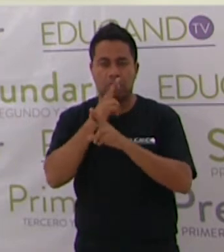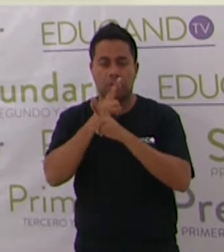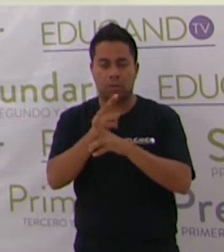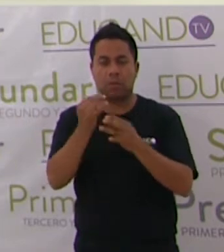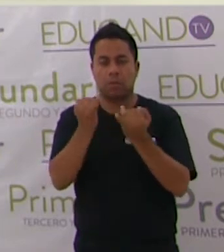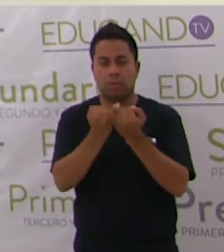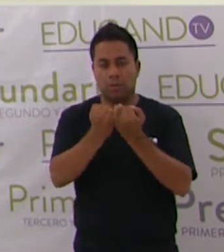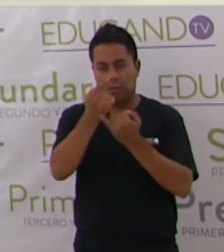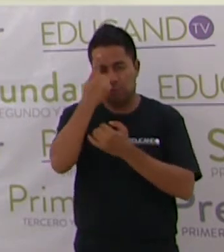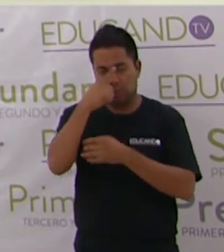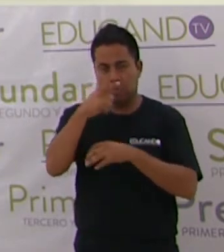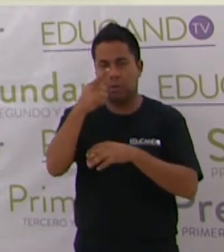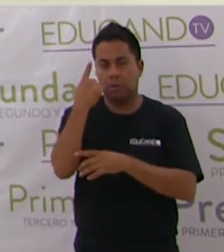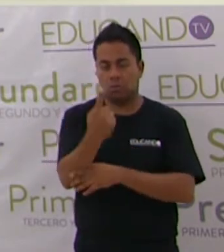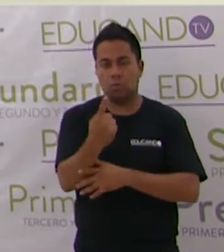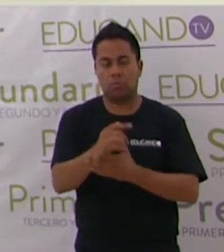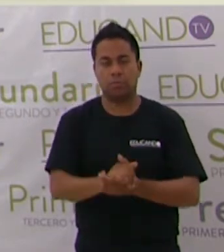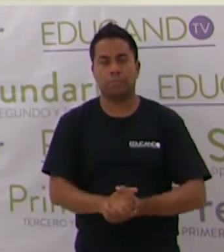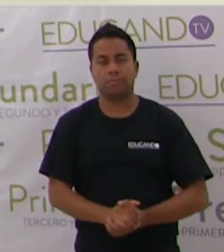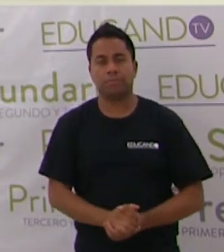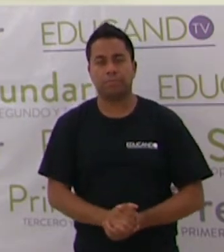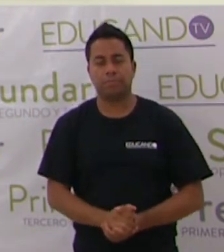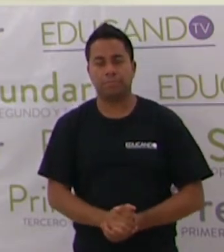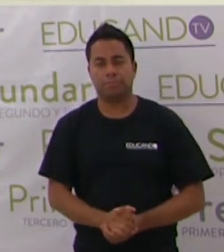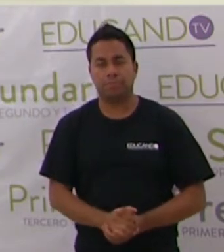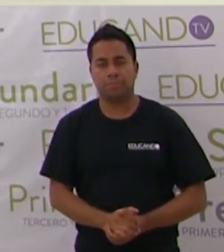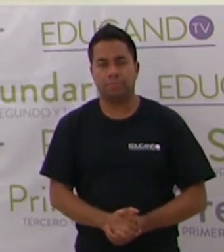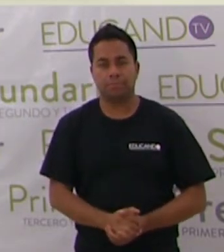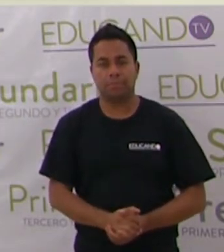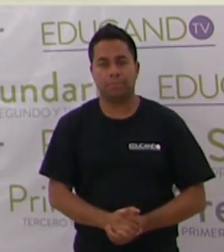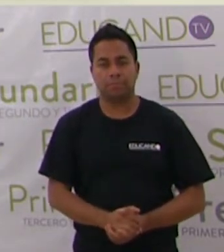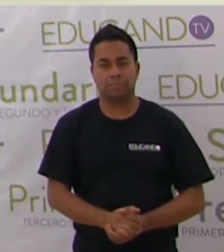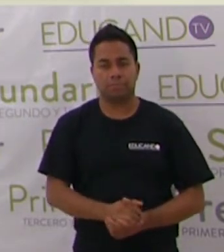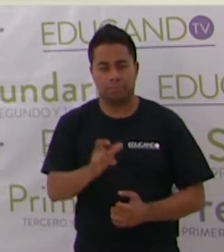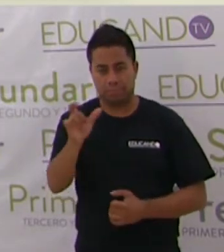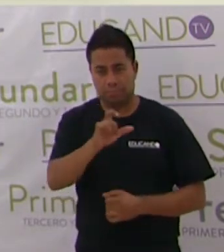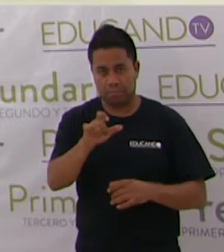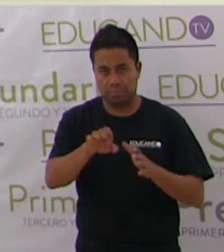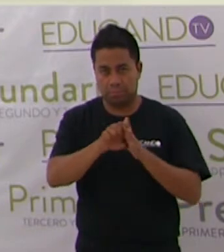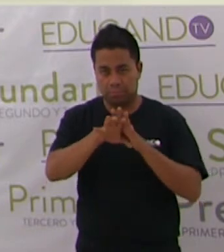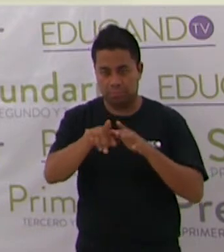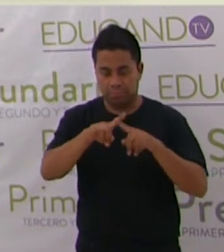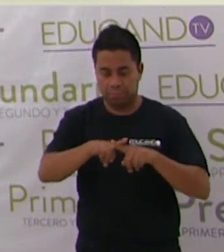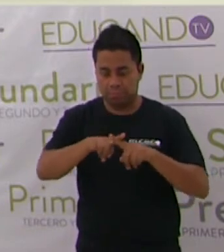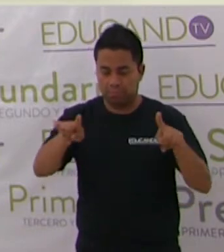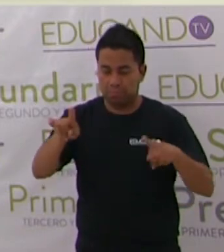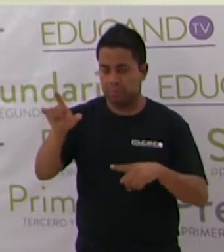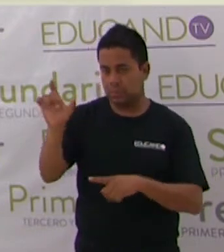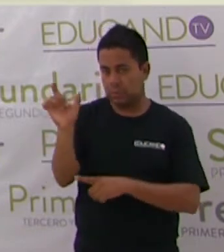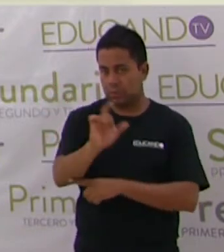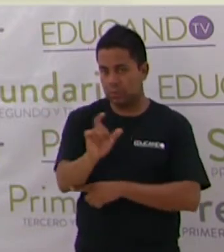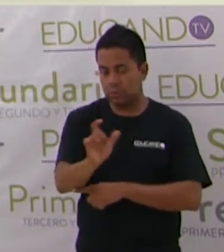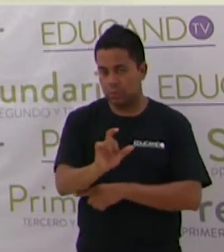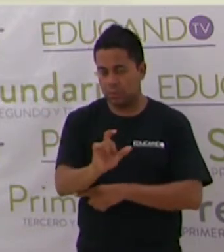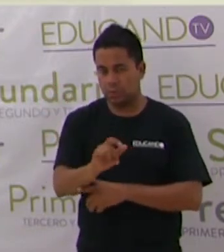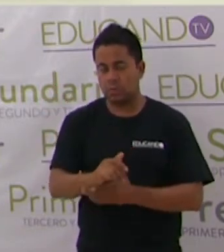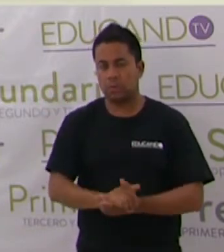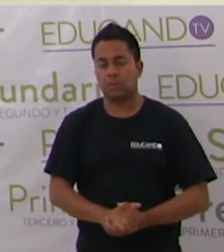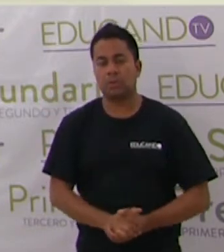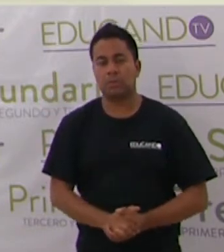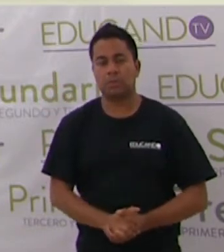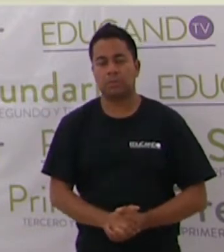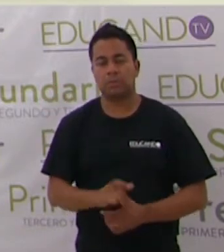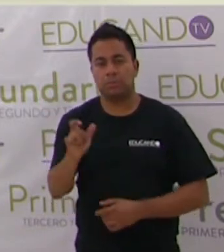la unidad. ¿Cuándo va a ser diferente? ¿Cuándo vamos a